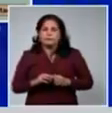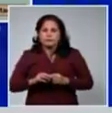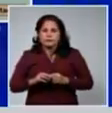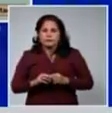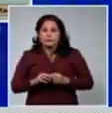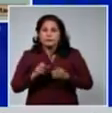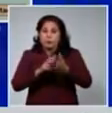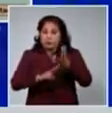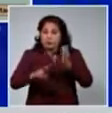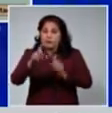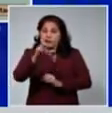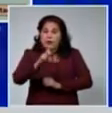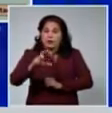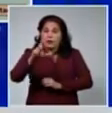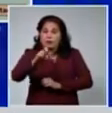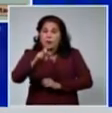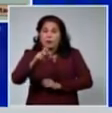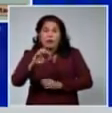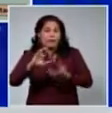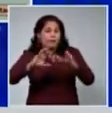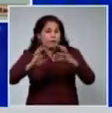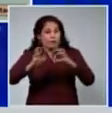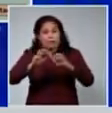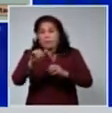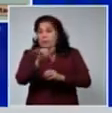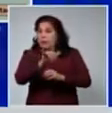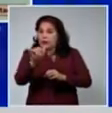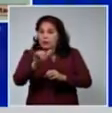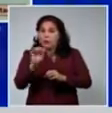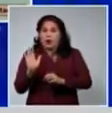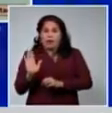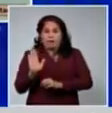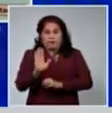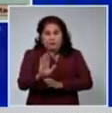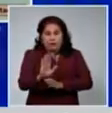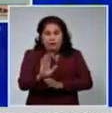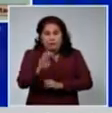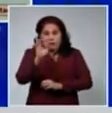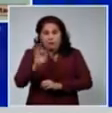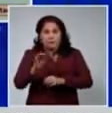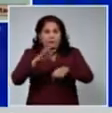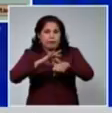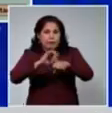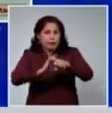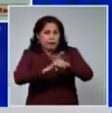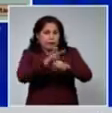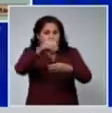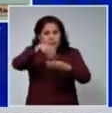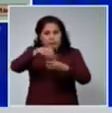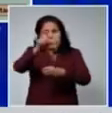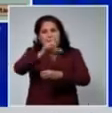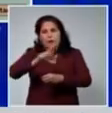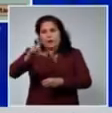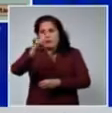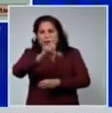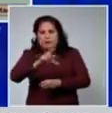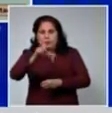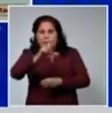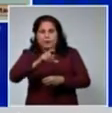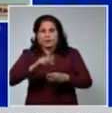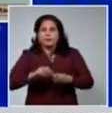con el comportamiento que ha venido teniendo la enfermedad en estos últimos días